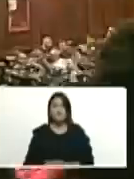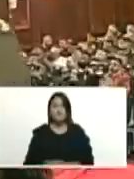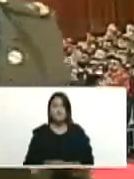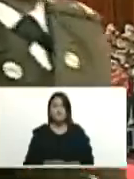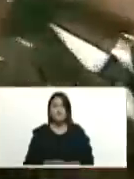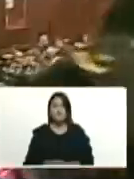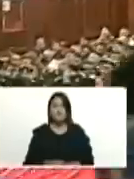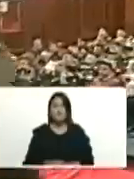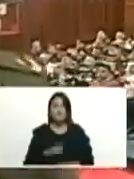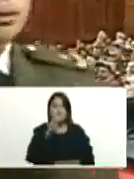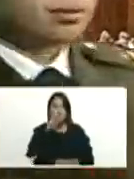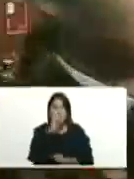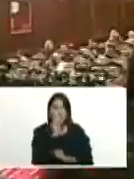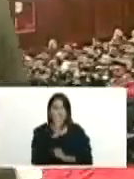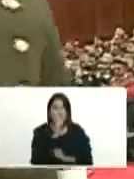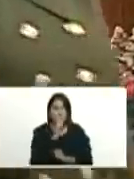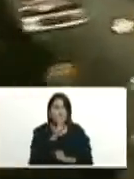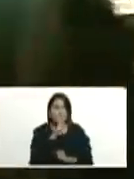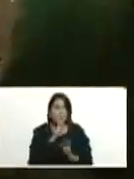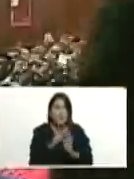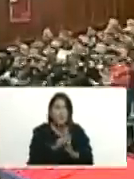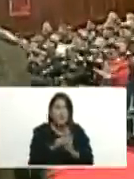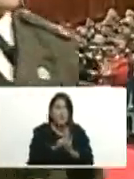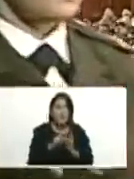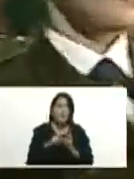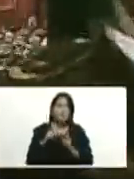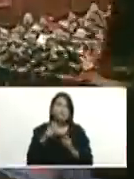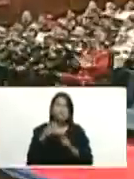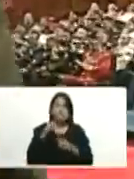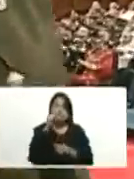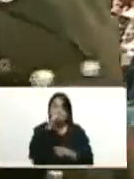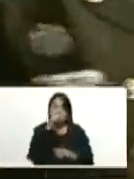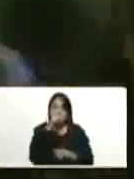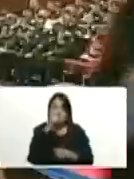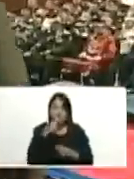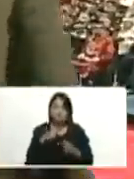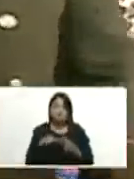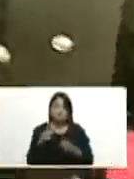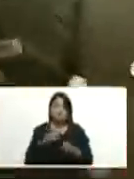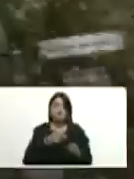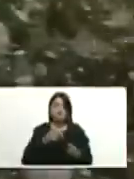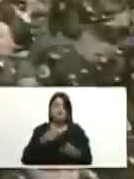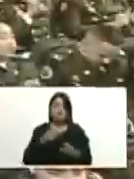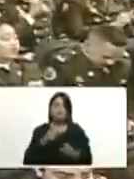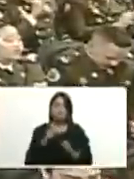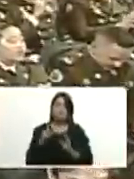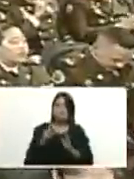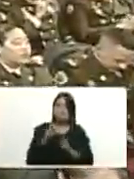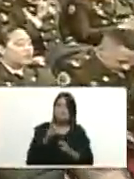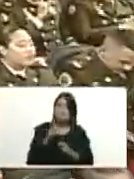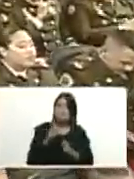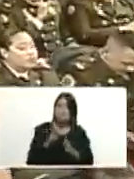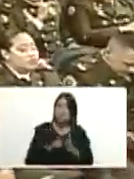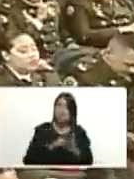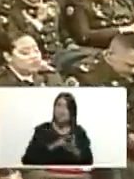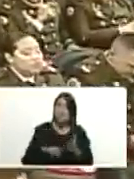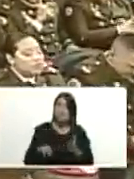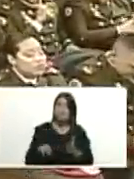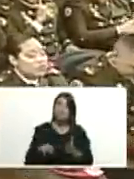minería ilegal, el narcotráfico, ni con fines armamentistas. Venezuela es un Estado democrático y de derecho y de